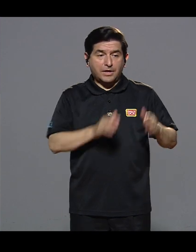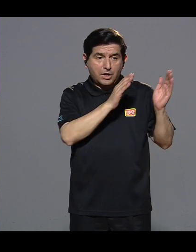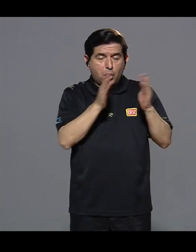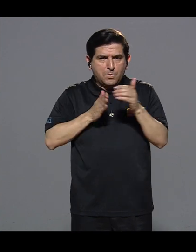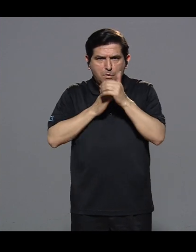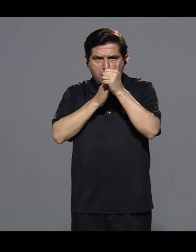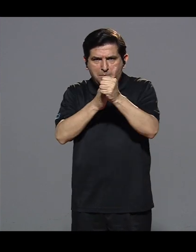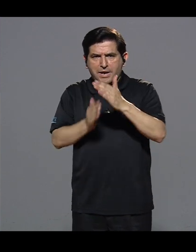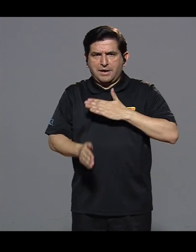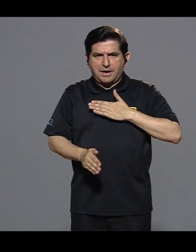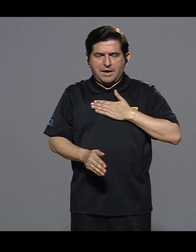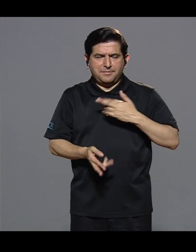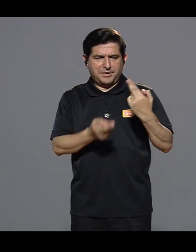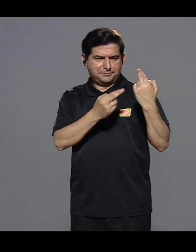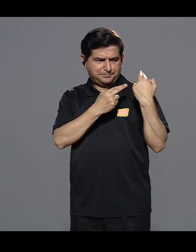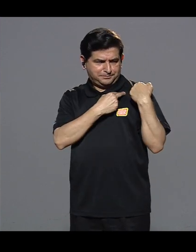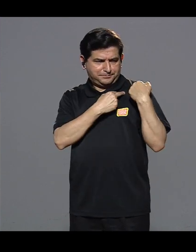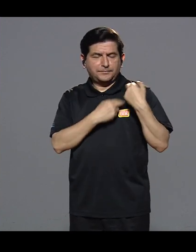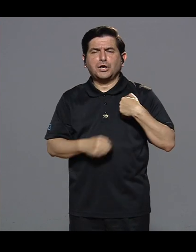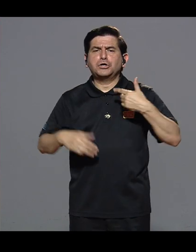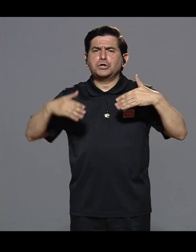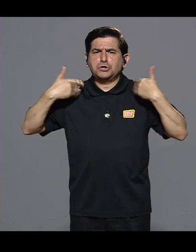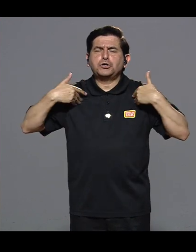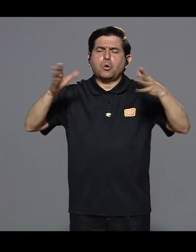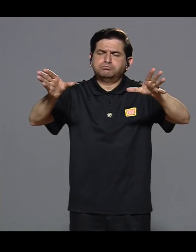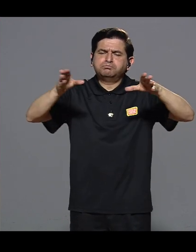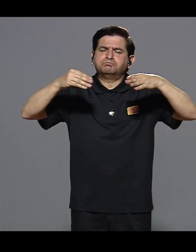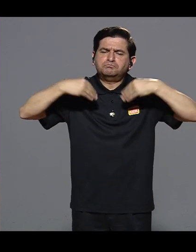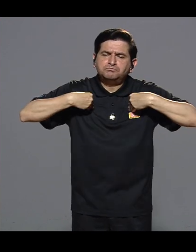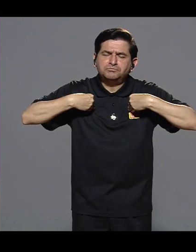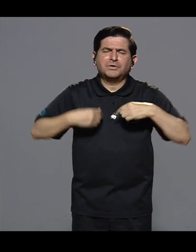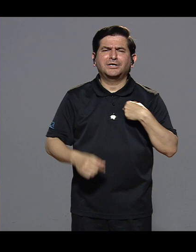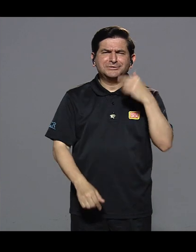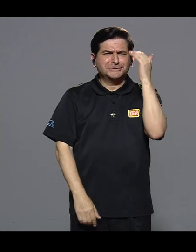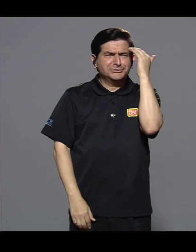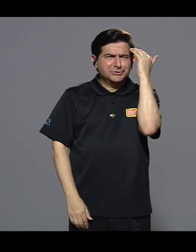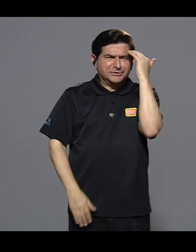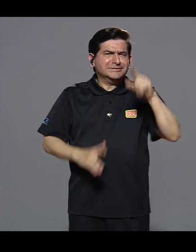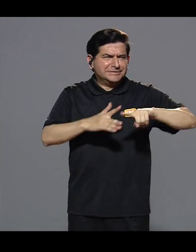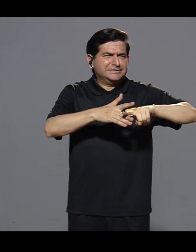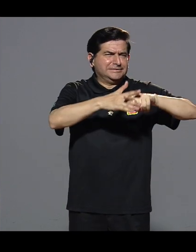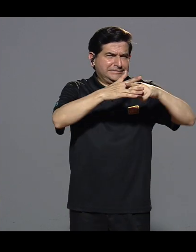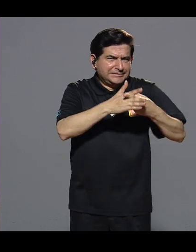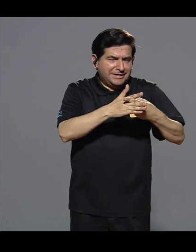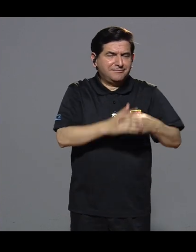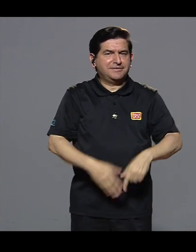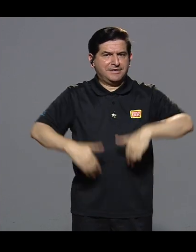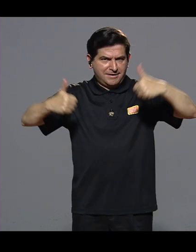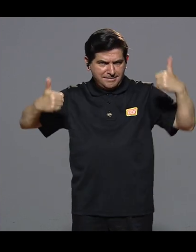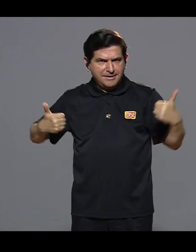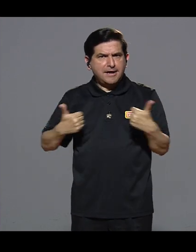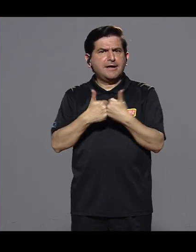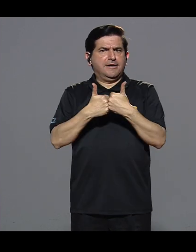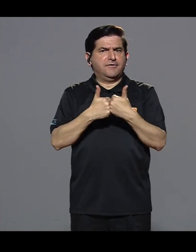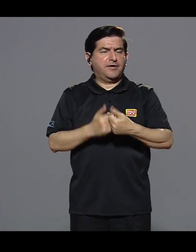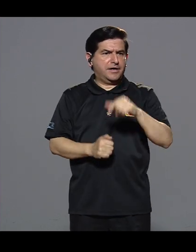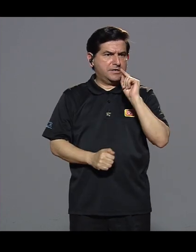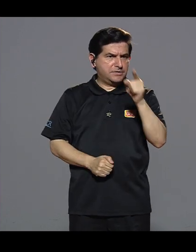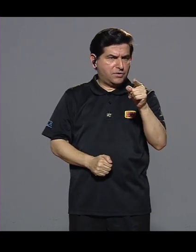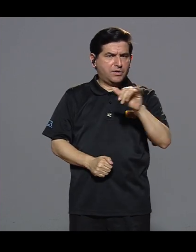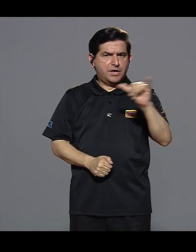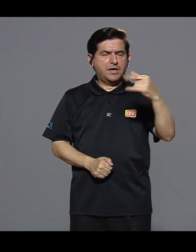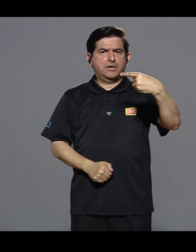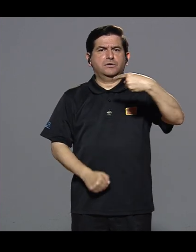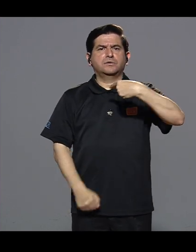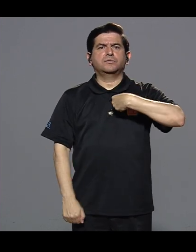Como un plan piloto se me asignó y yo muy feliz lo acepté. Yo sabía desde el principio que el reto era tanto